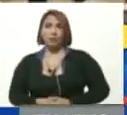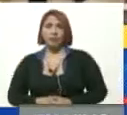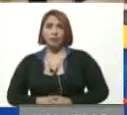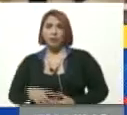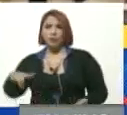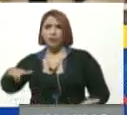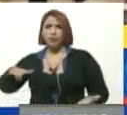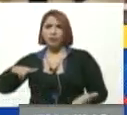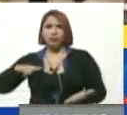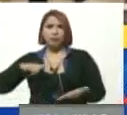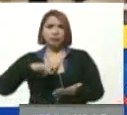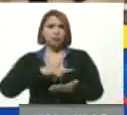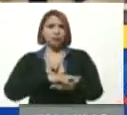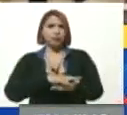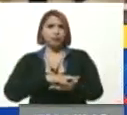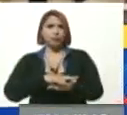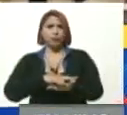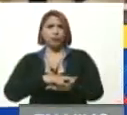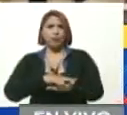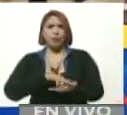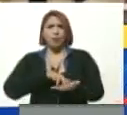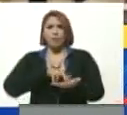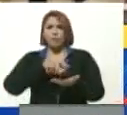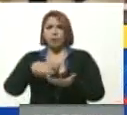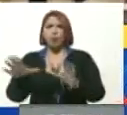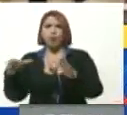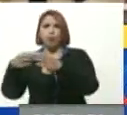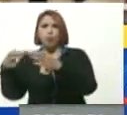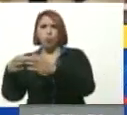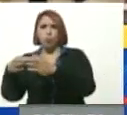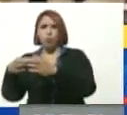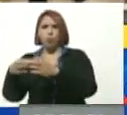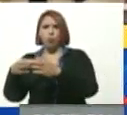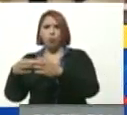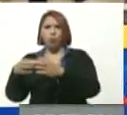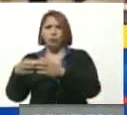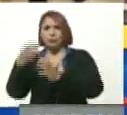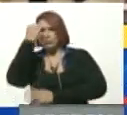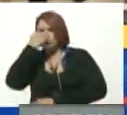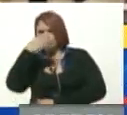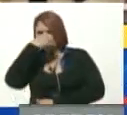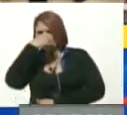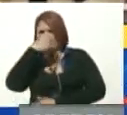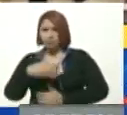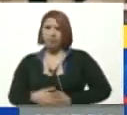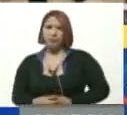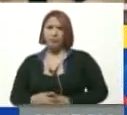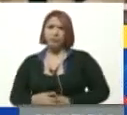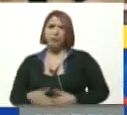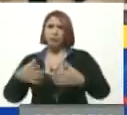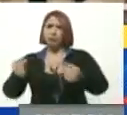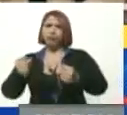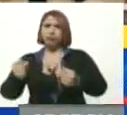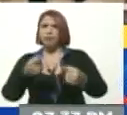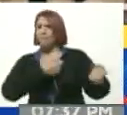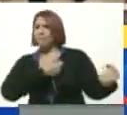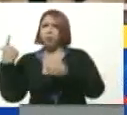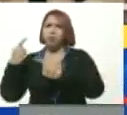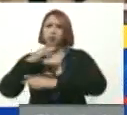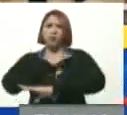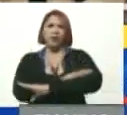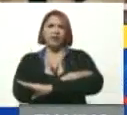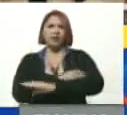avión, se bajó un grupo comando de asesinos, allanó el lugar de reclusión, se lo llevó a la fuerza